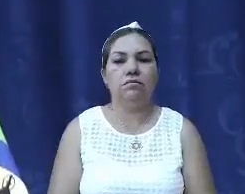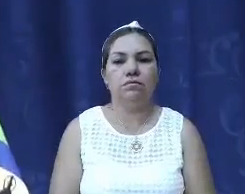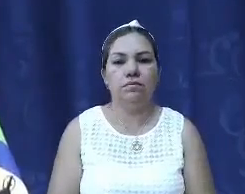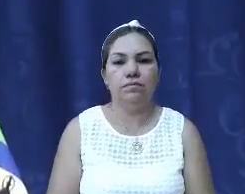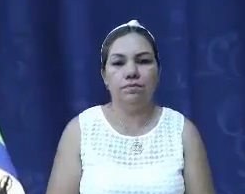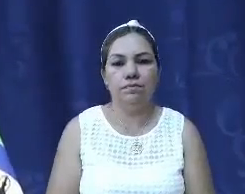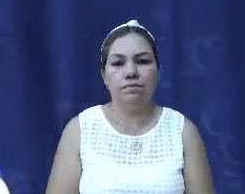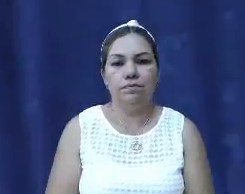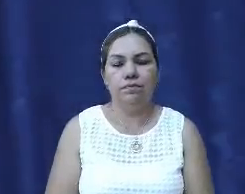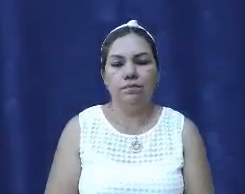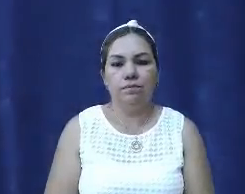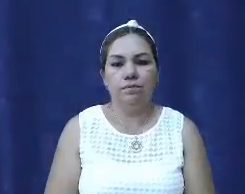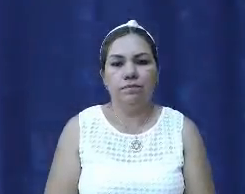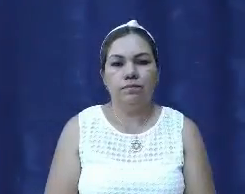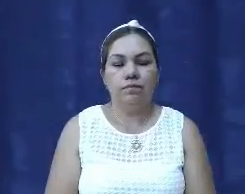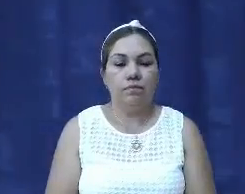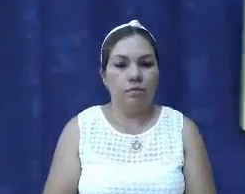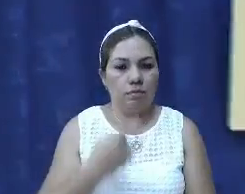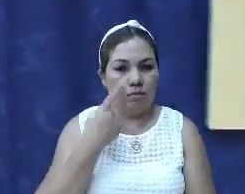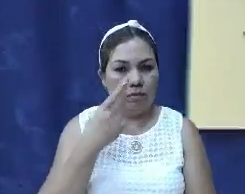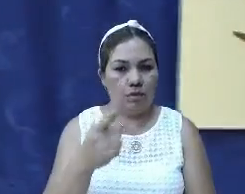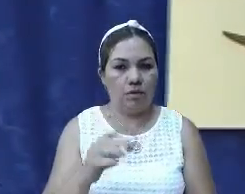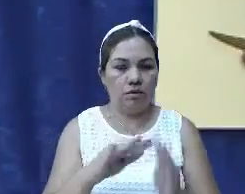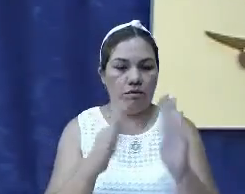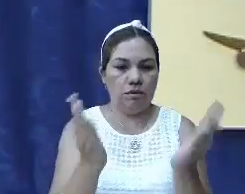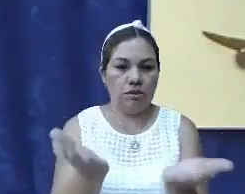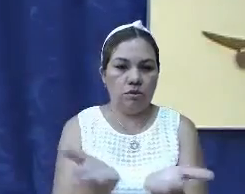Y fíjense lo que dice la escritura.